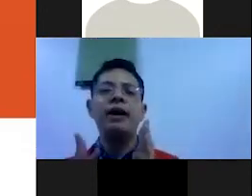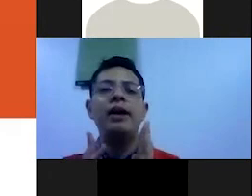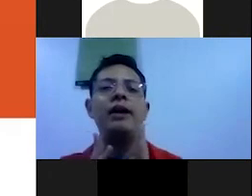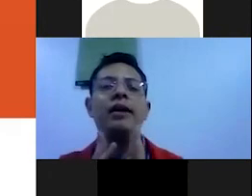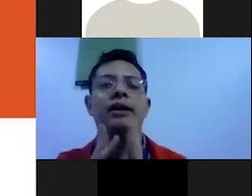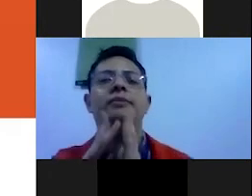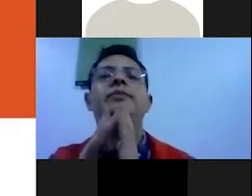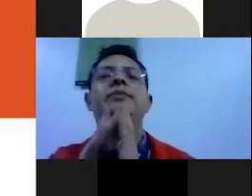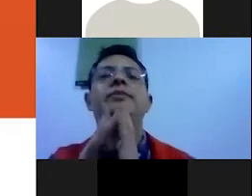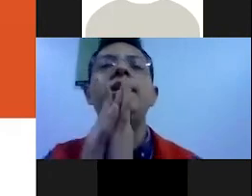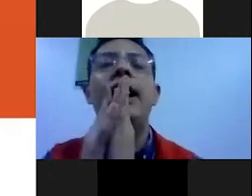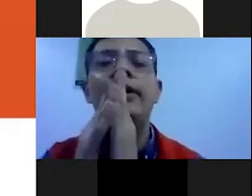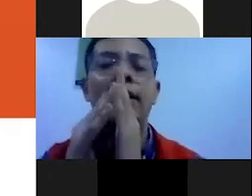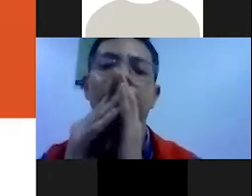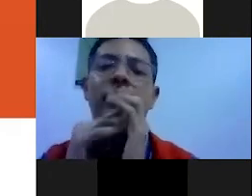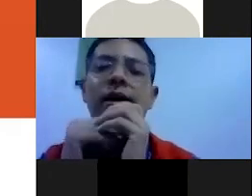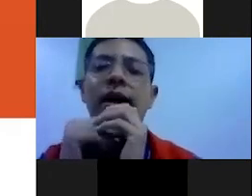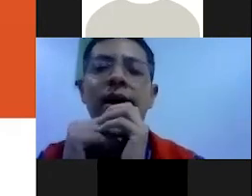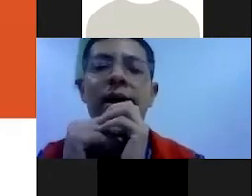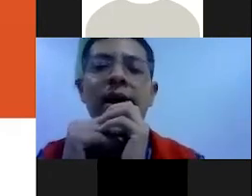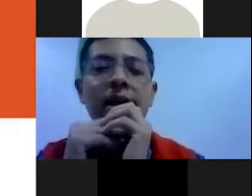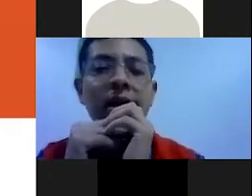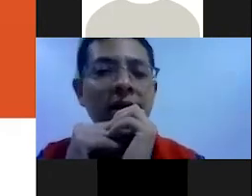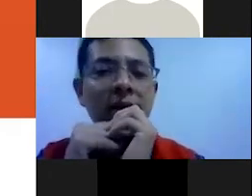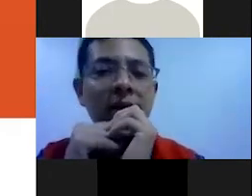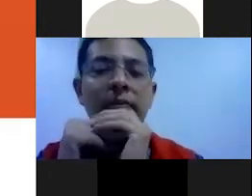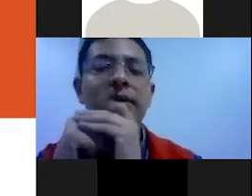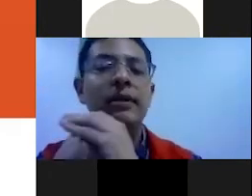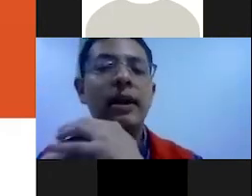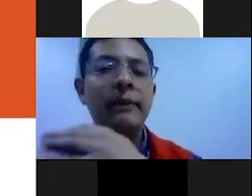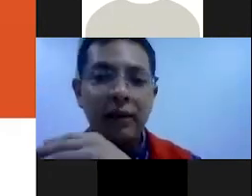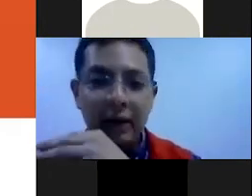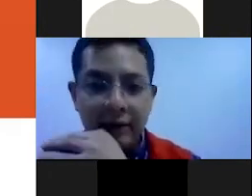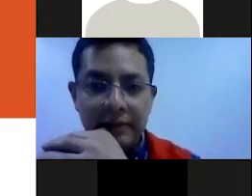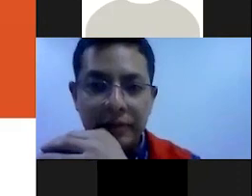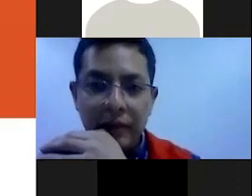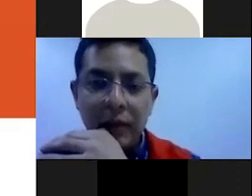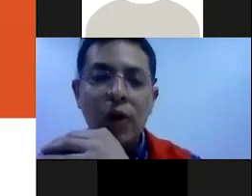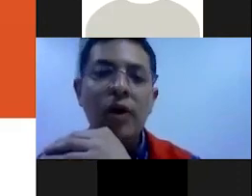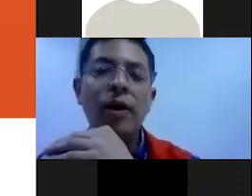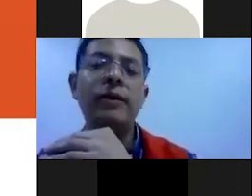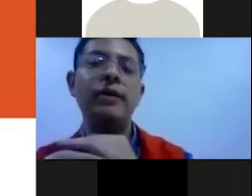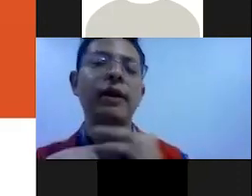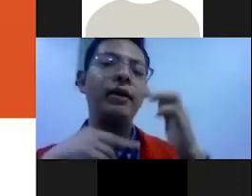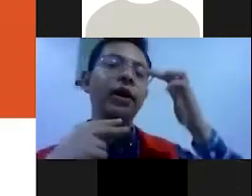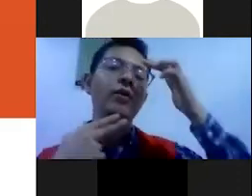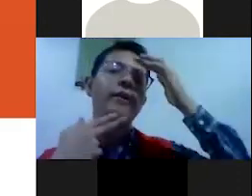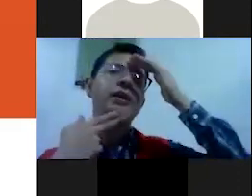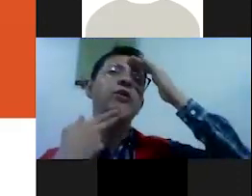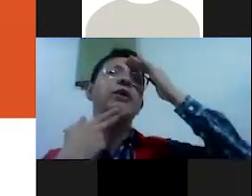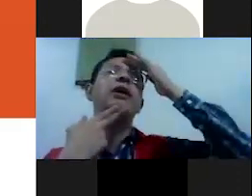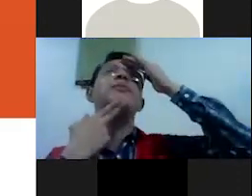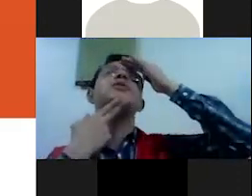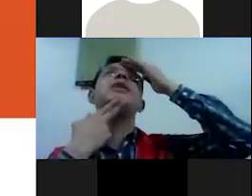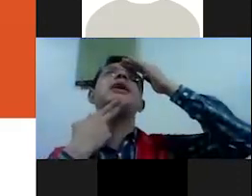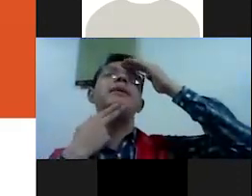despejar la vía aérea. ¿Ok? Abrirla. Y mantenerla abierta. ¿Cómo la voy a mantener abierta? Una vez que yo